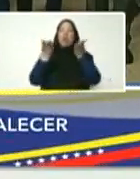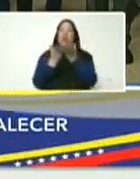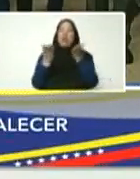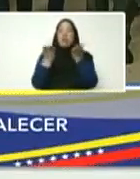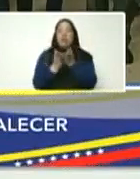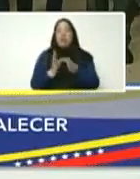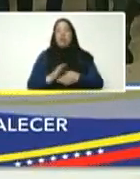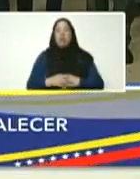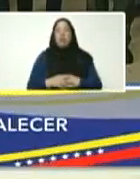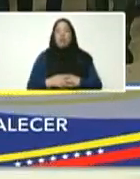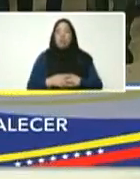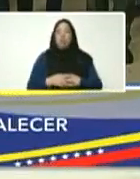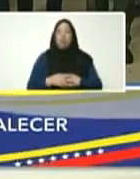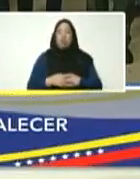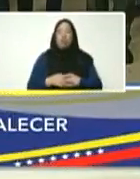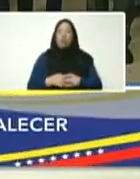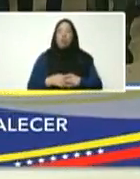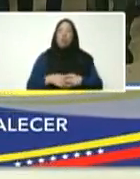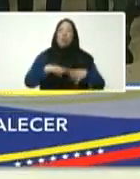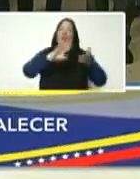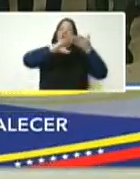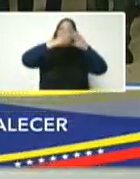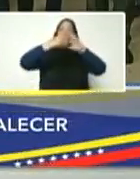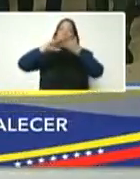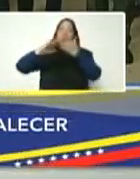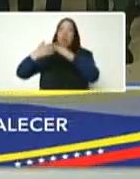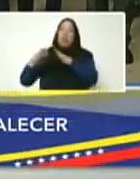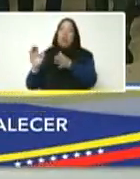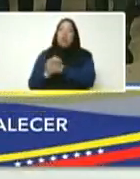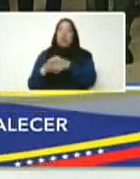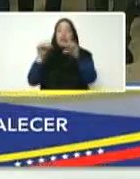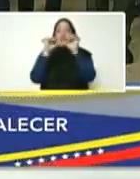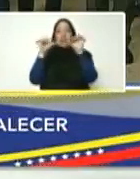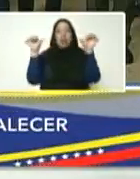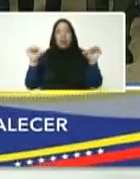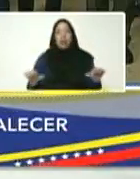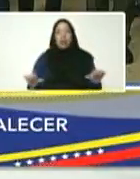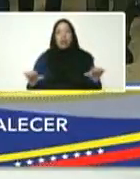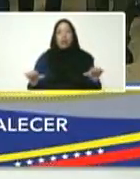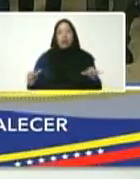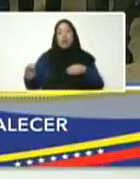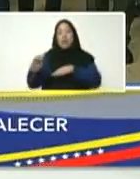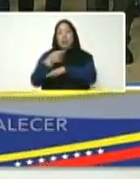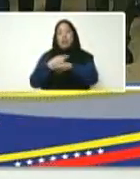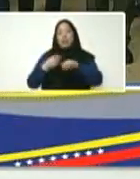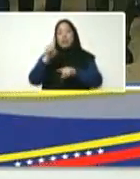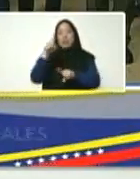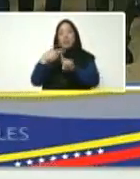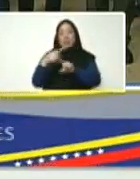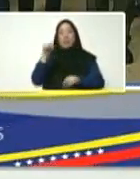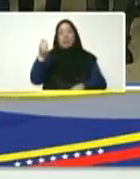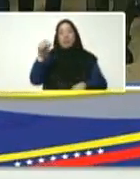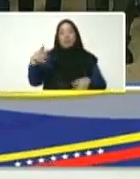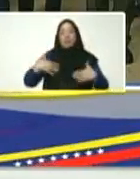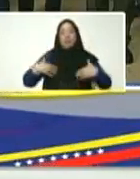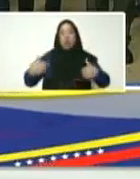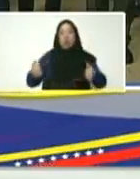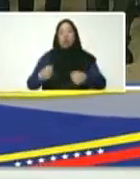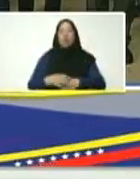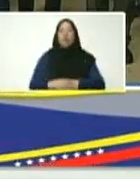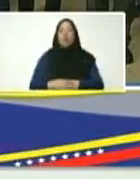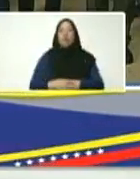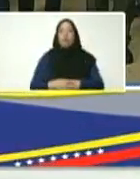deben brillar, la comunidad debe abrazar al sistema de la misión Barrio Adentro 100% Salud y